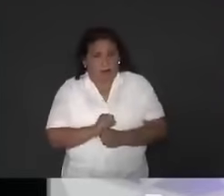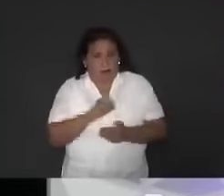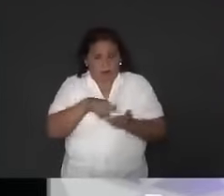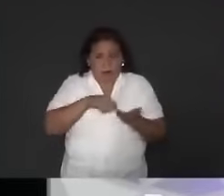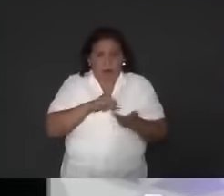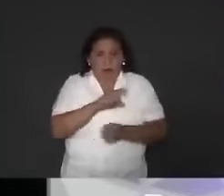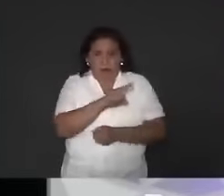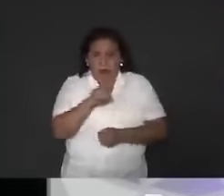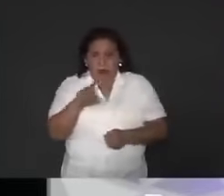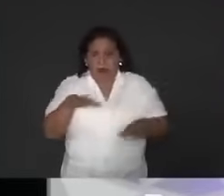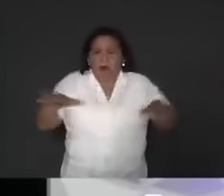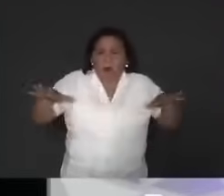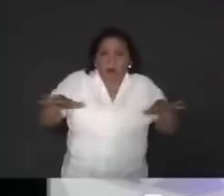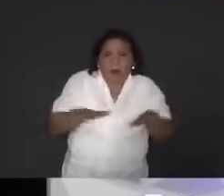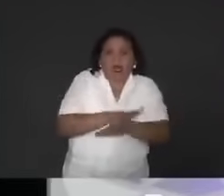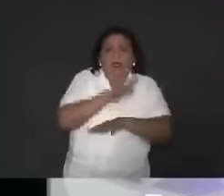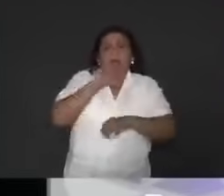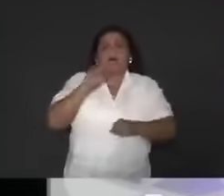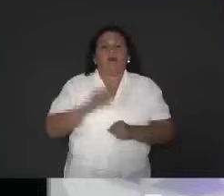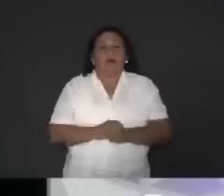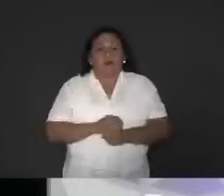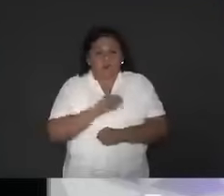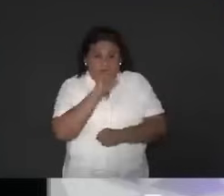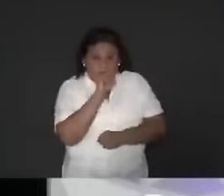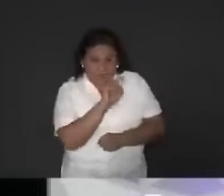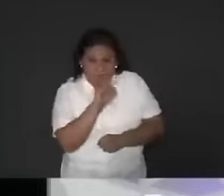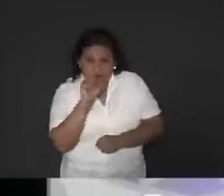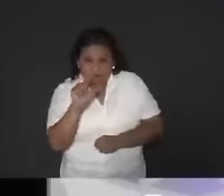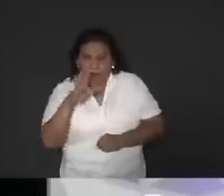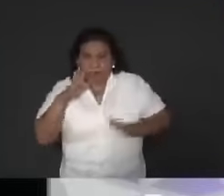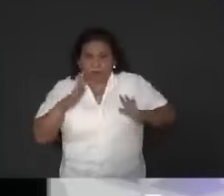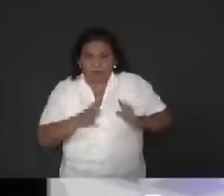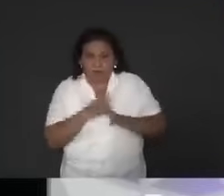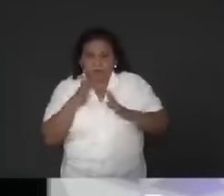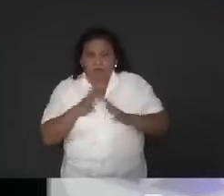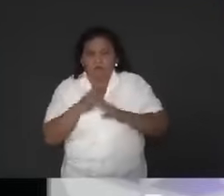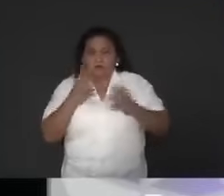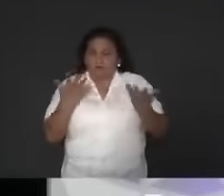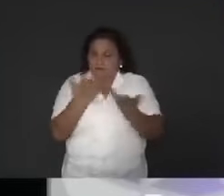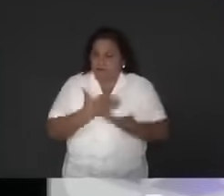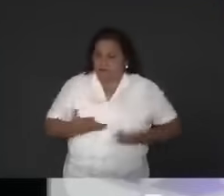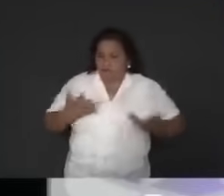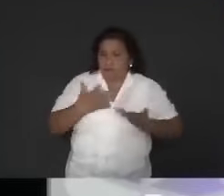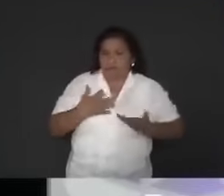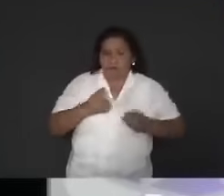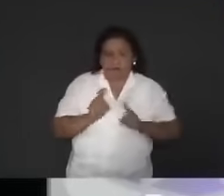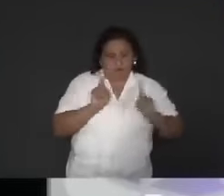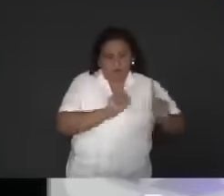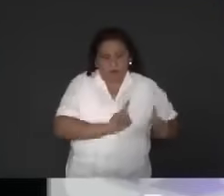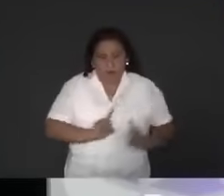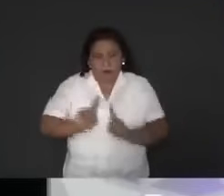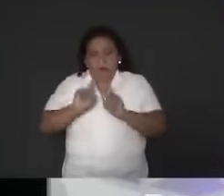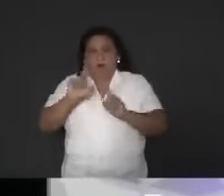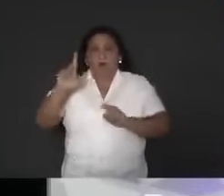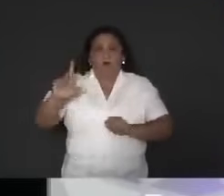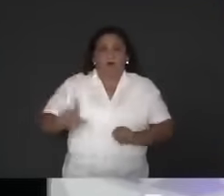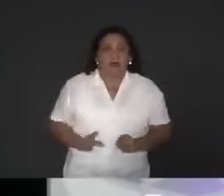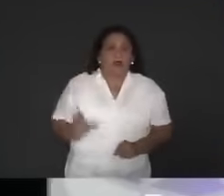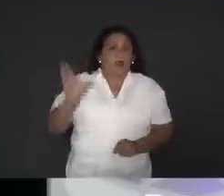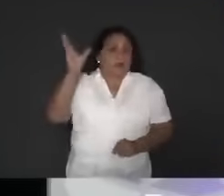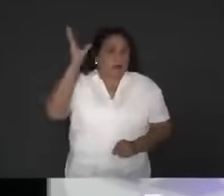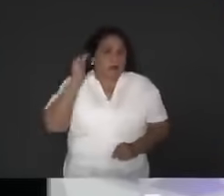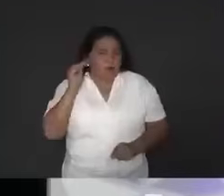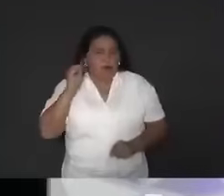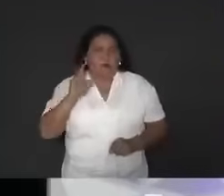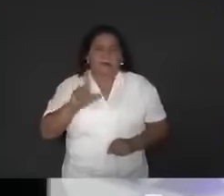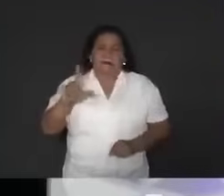para un cambio de fondo y de raíz es que tú participes. La opción es que construyamos juntos un gobierno que escucha, un gobierno